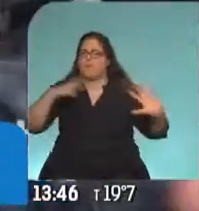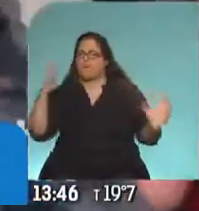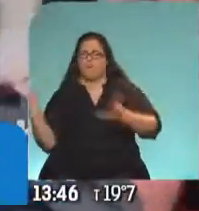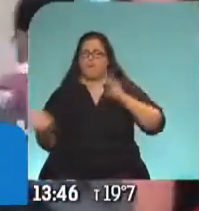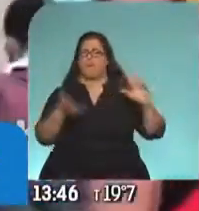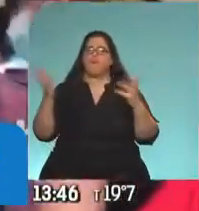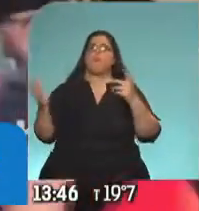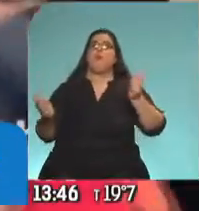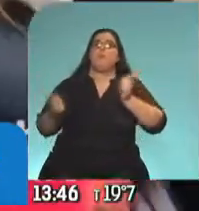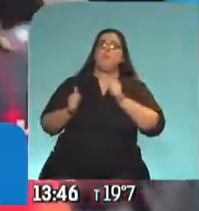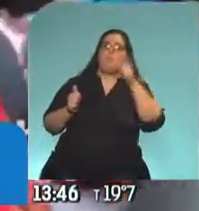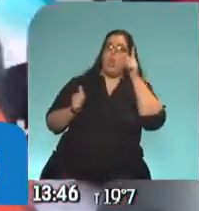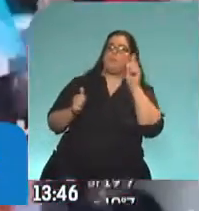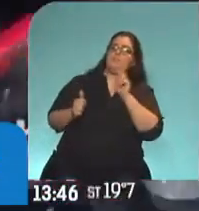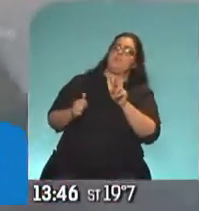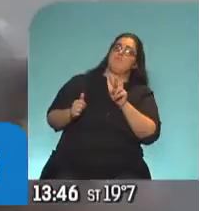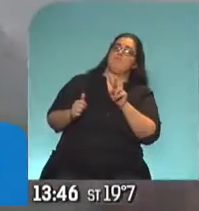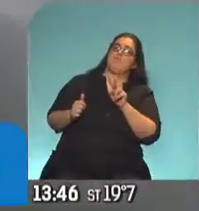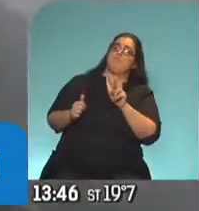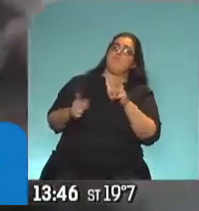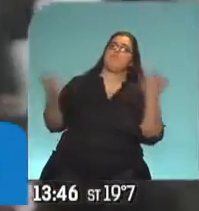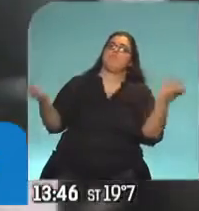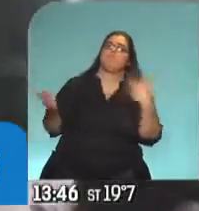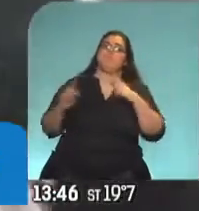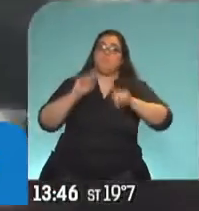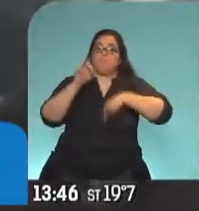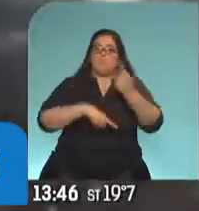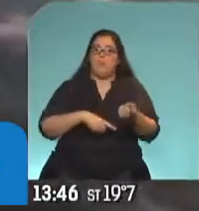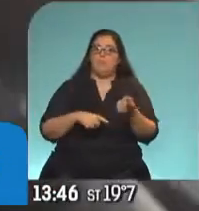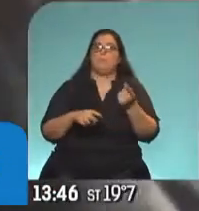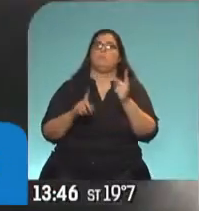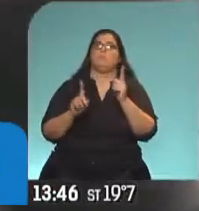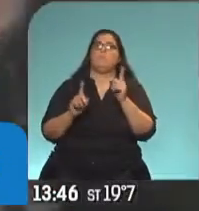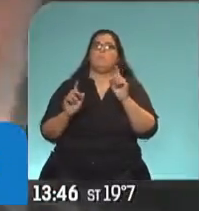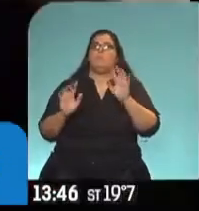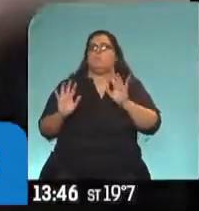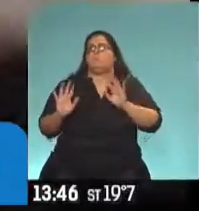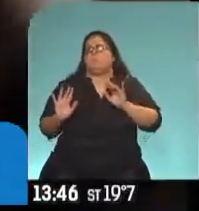país puntos seguiremos informándoles a través de nuestra página